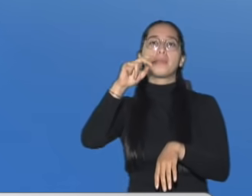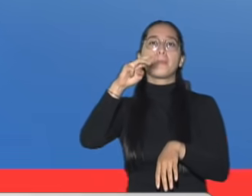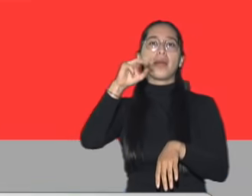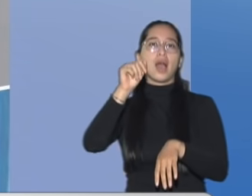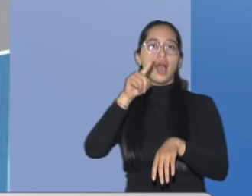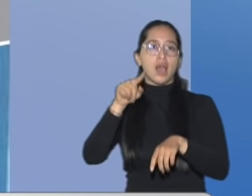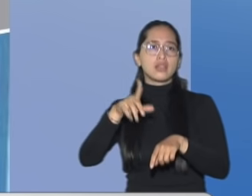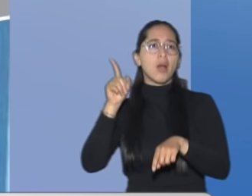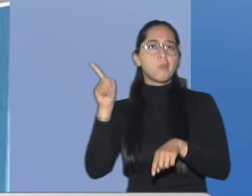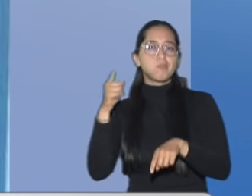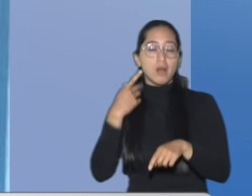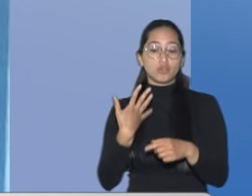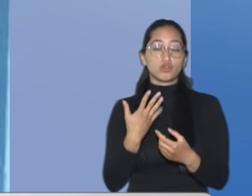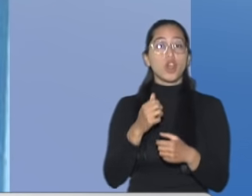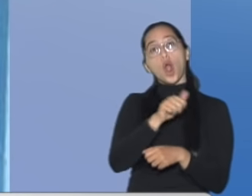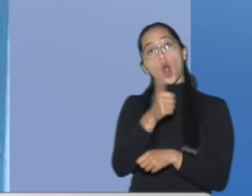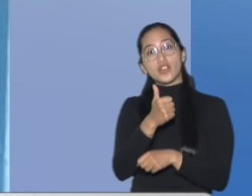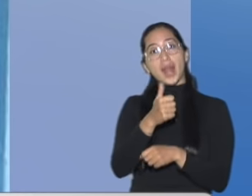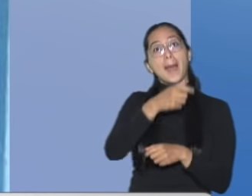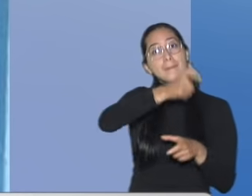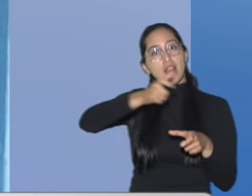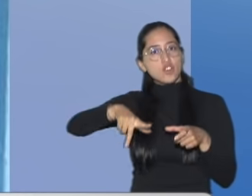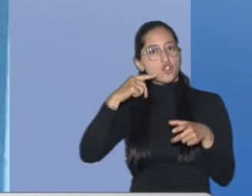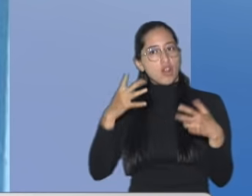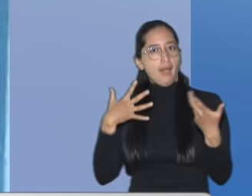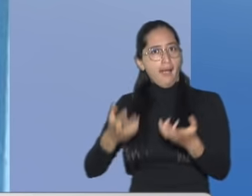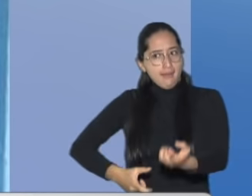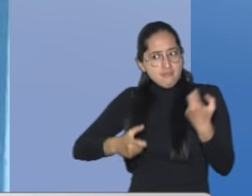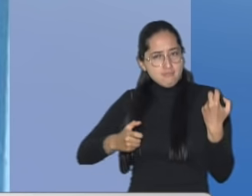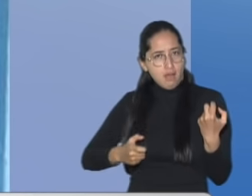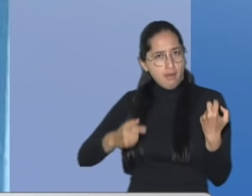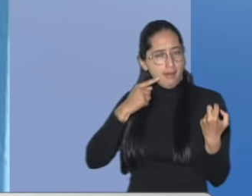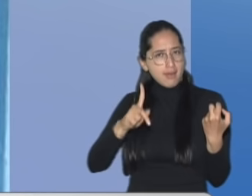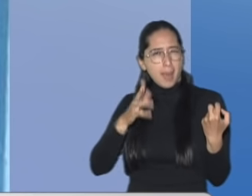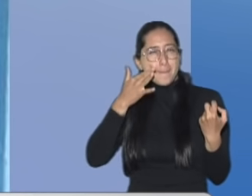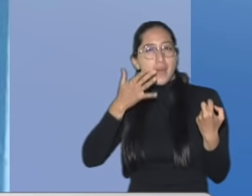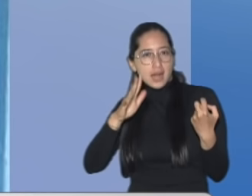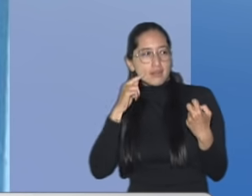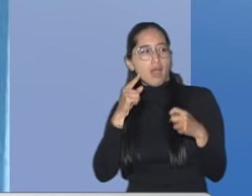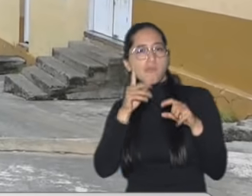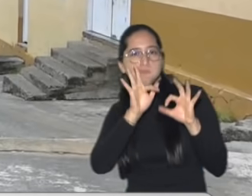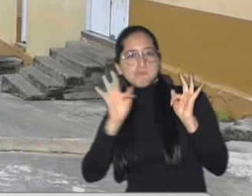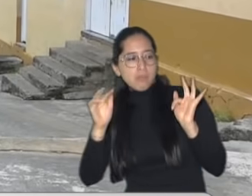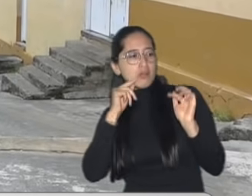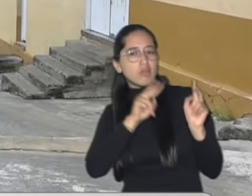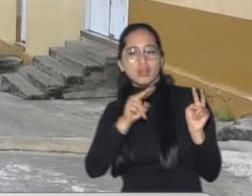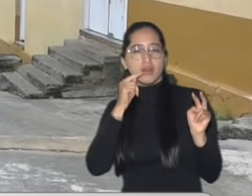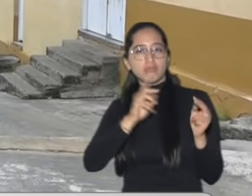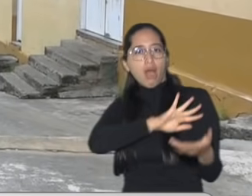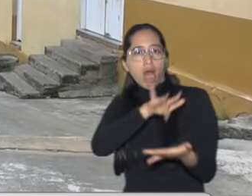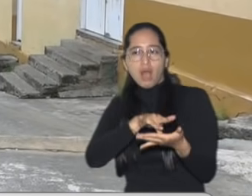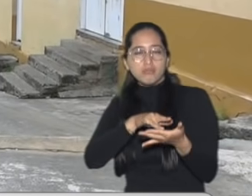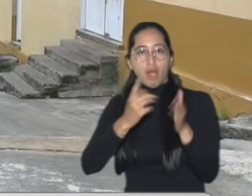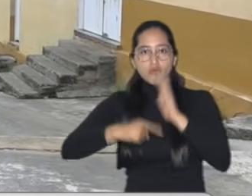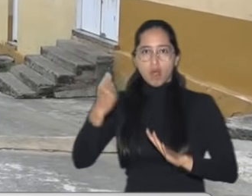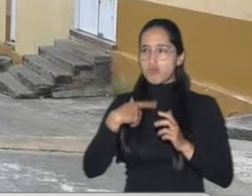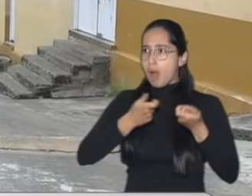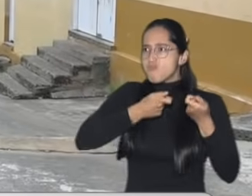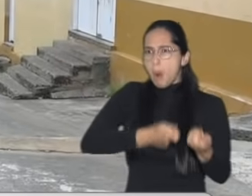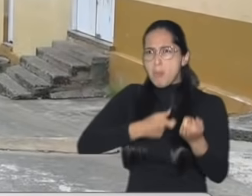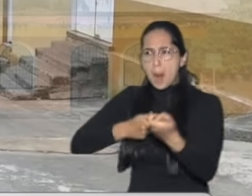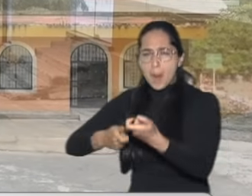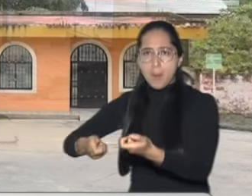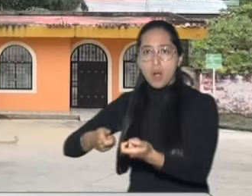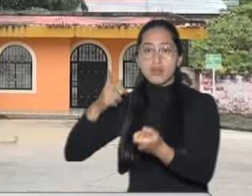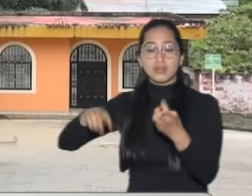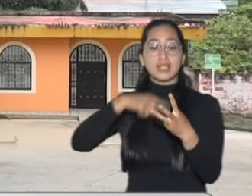en donde sicarios armados, según información preliminar que tienen las autoridades, llegaron y dispararon contra estos cuatro hombres. Tres murieron